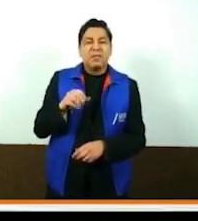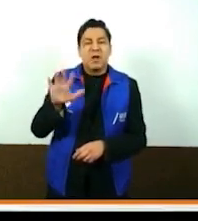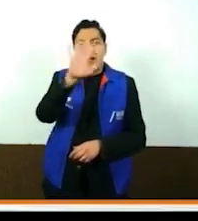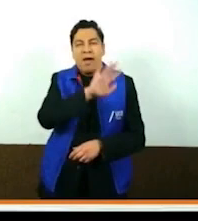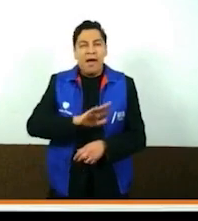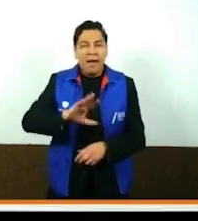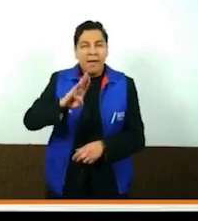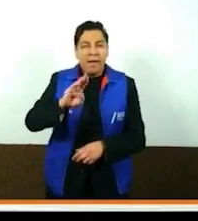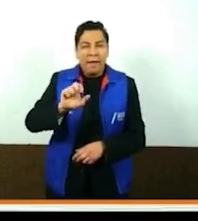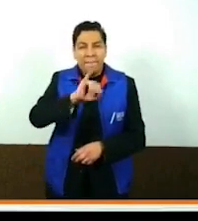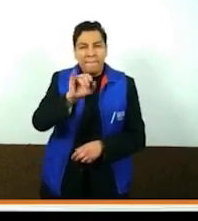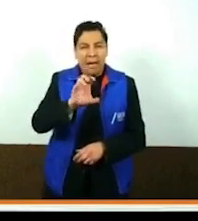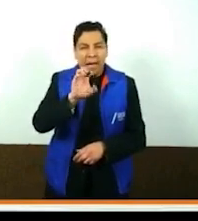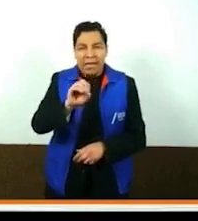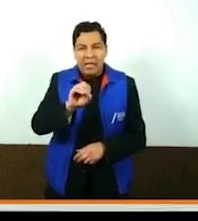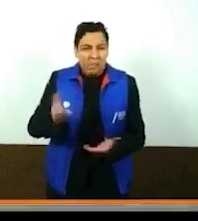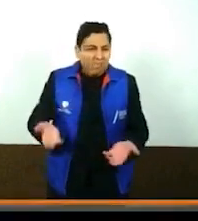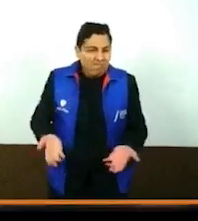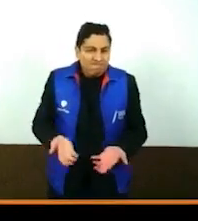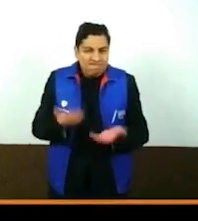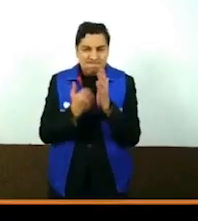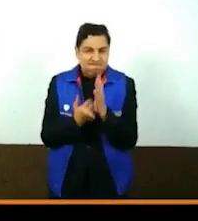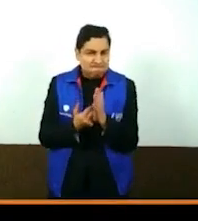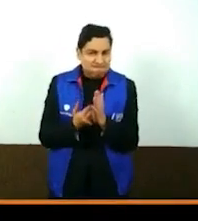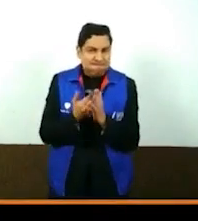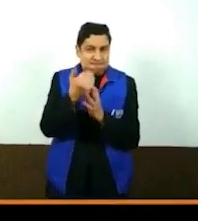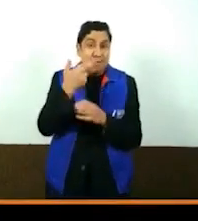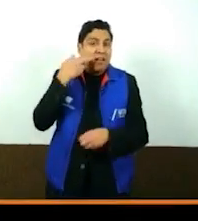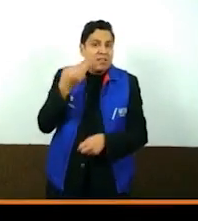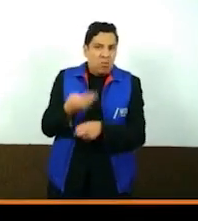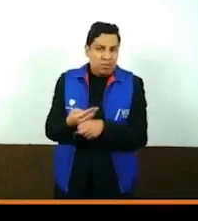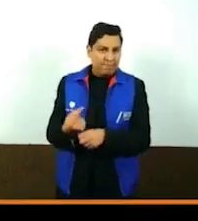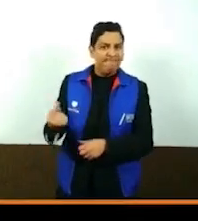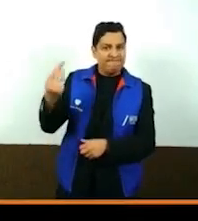gran responsabilidad detrás. Gracias.